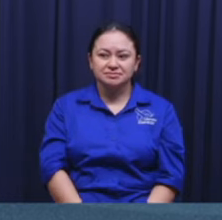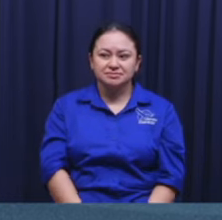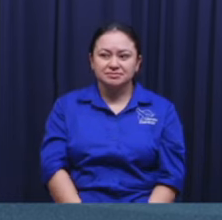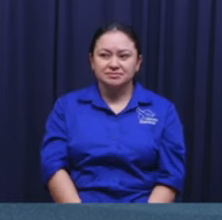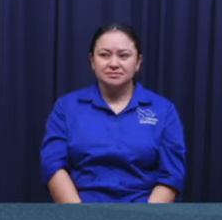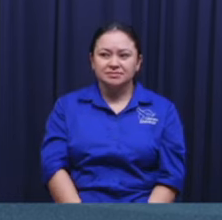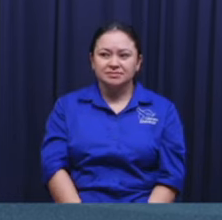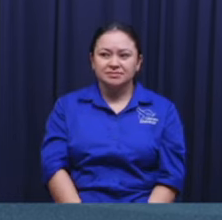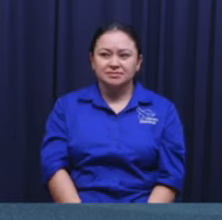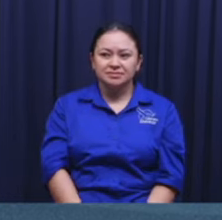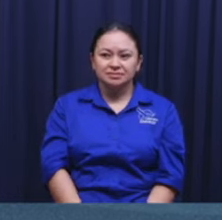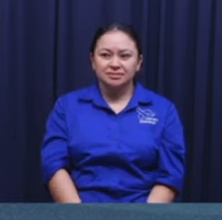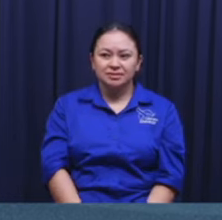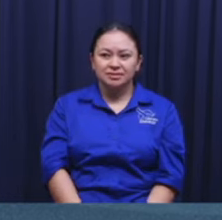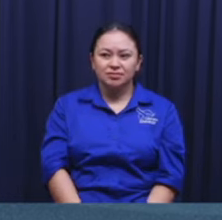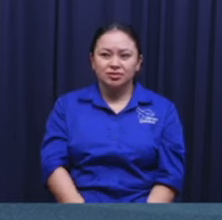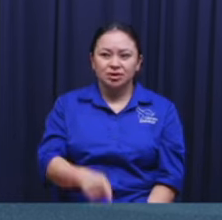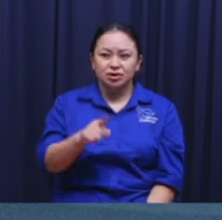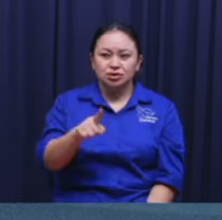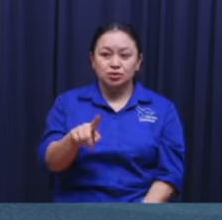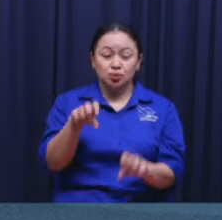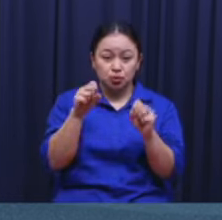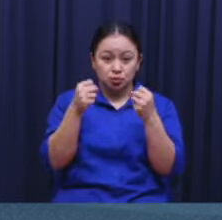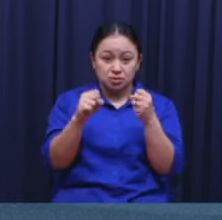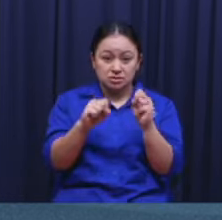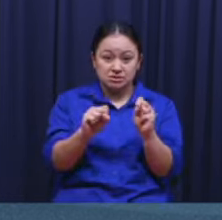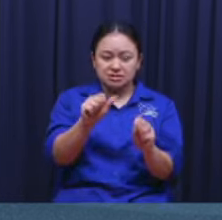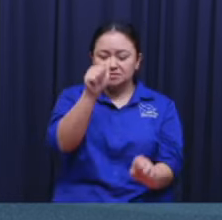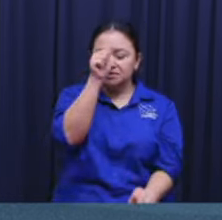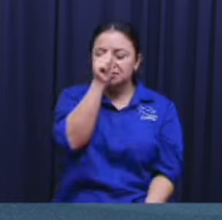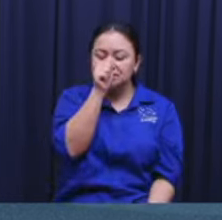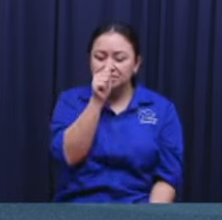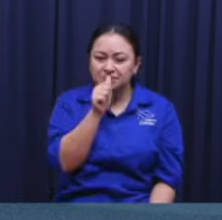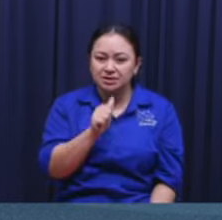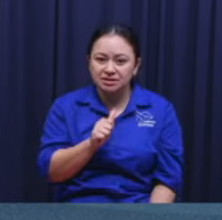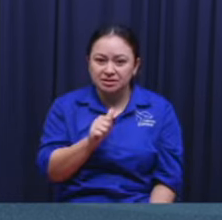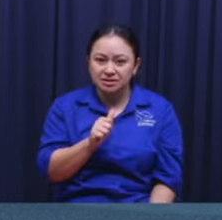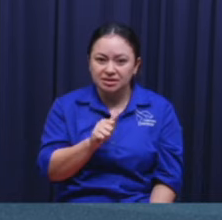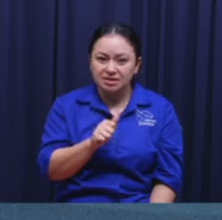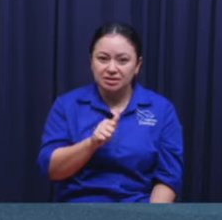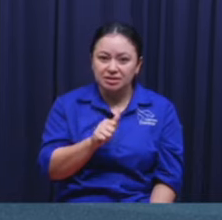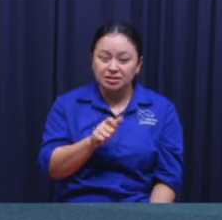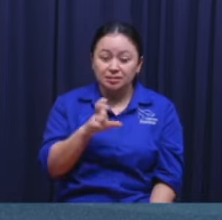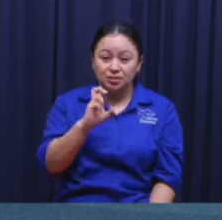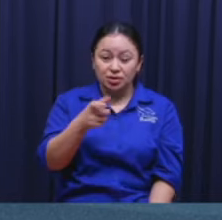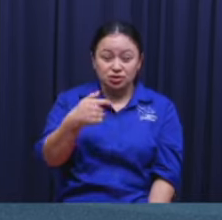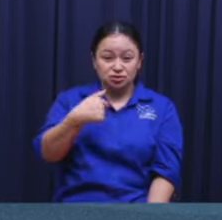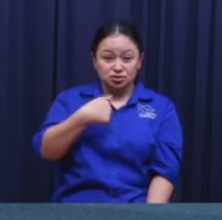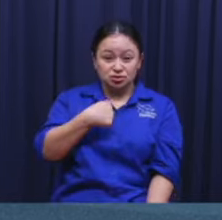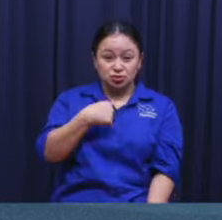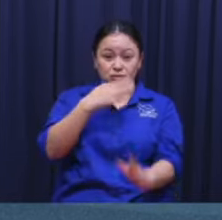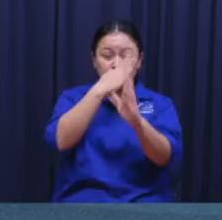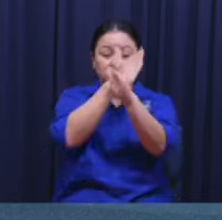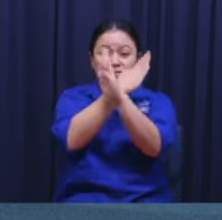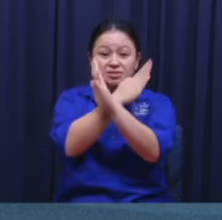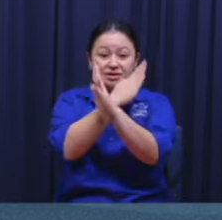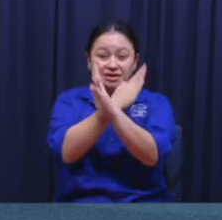Y entonces dice, por cuanto lo hiciste pacientemente, por eso te protegeré del tiempo de